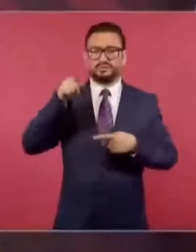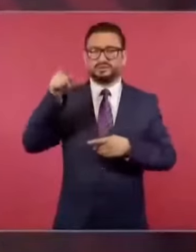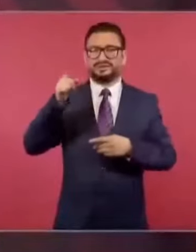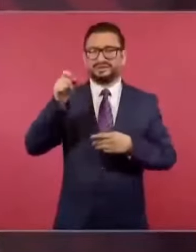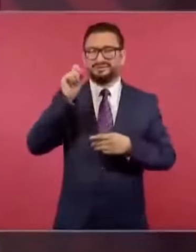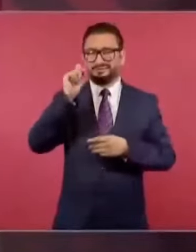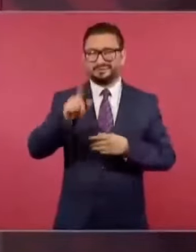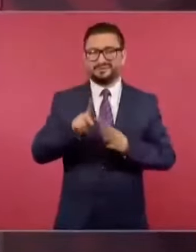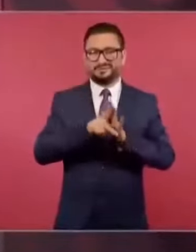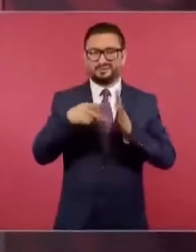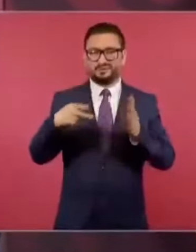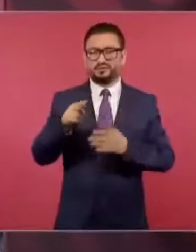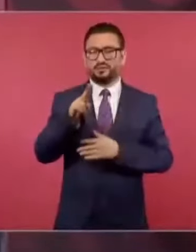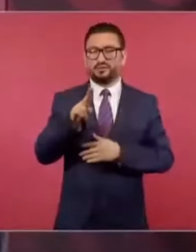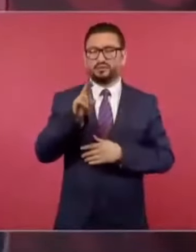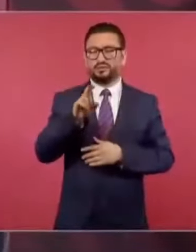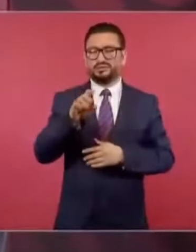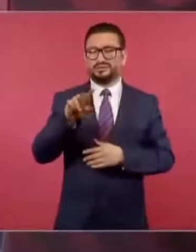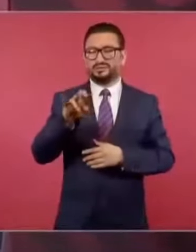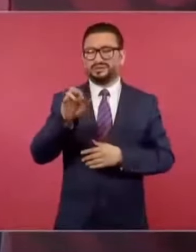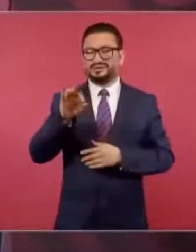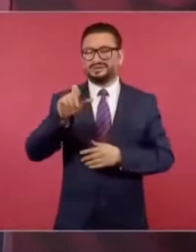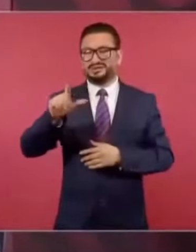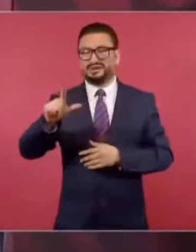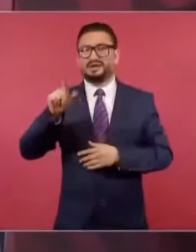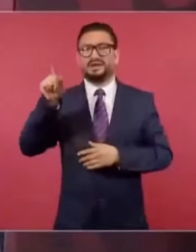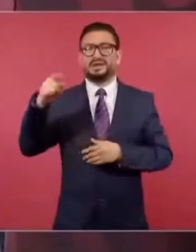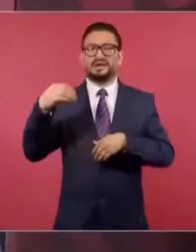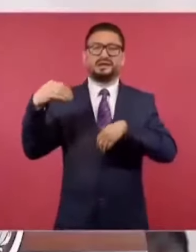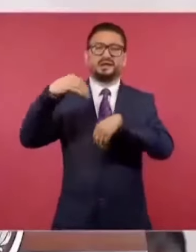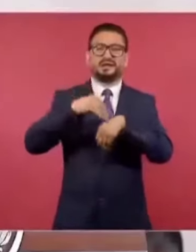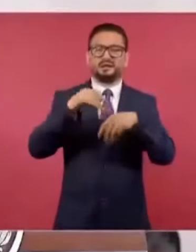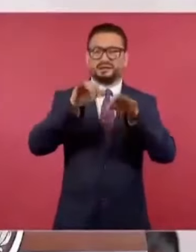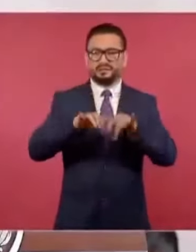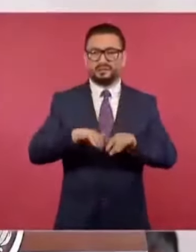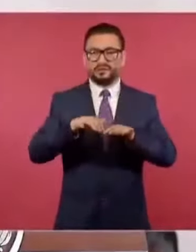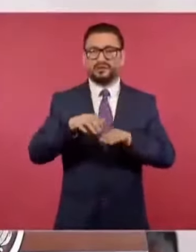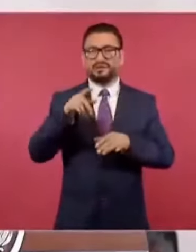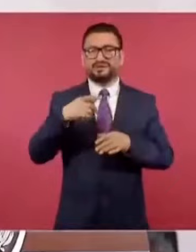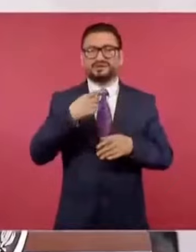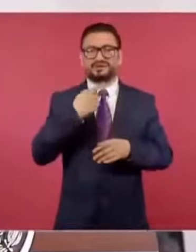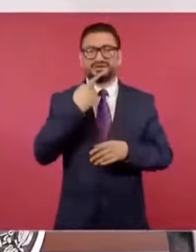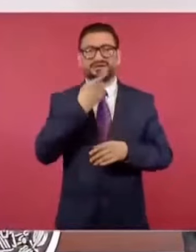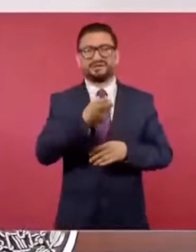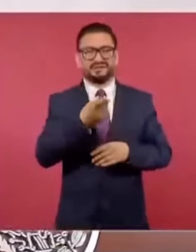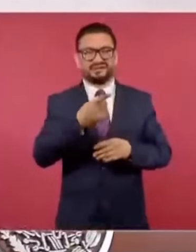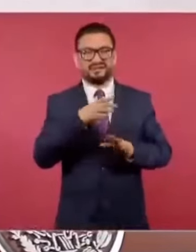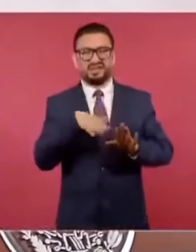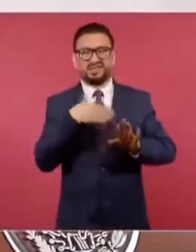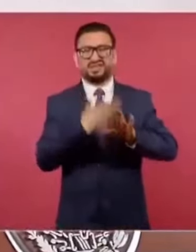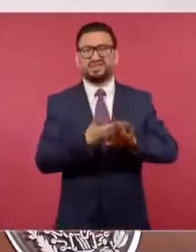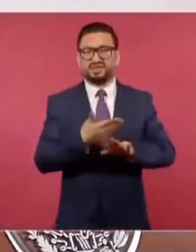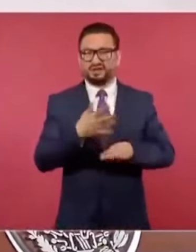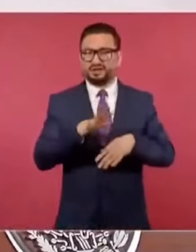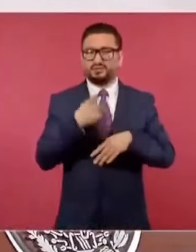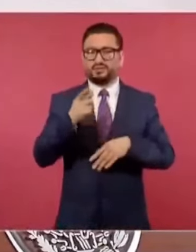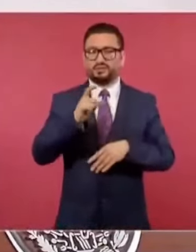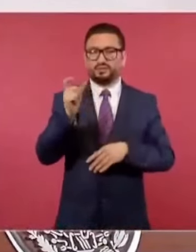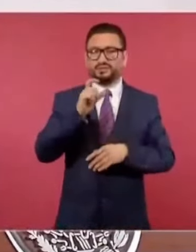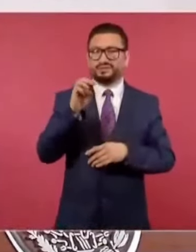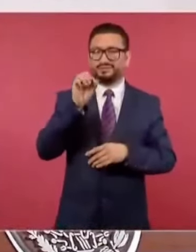Universal, el que puso ahí, que enseñó el cobre, cuando lo de